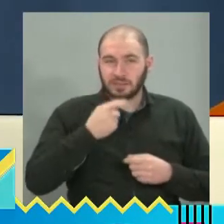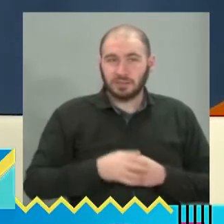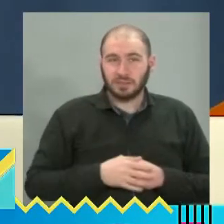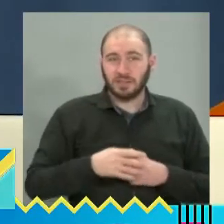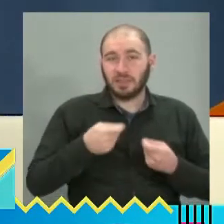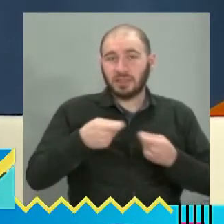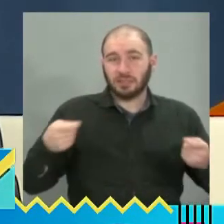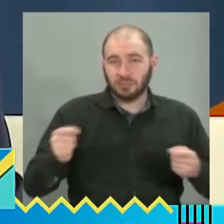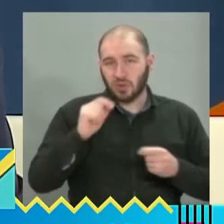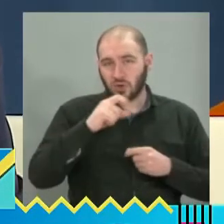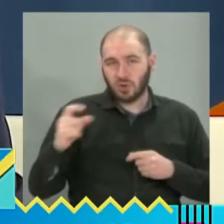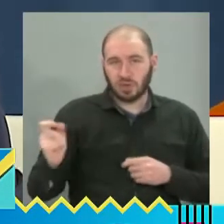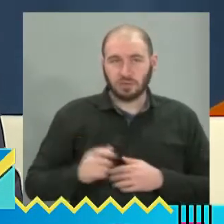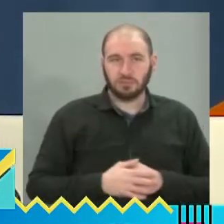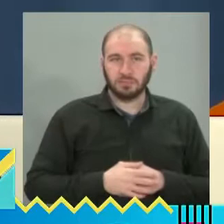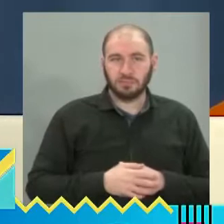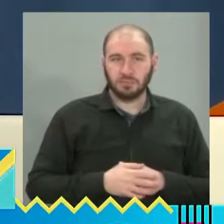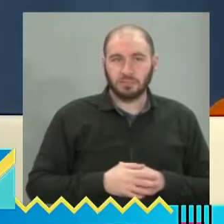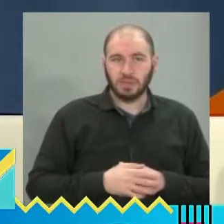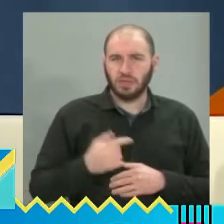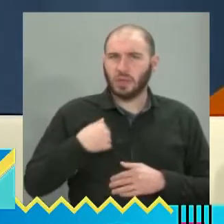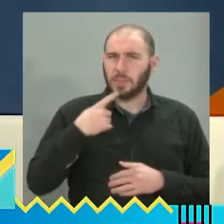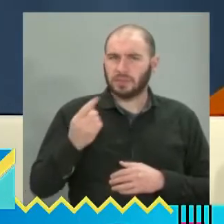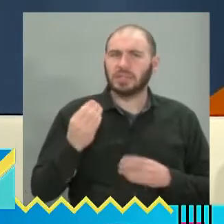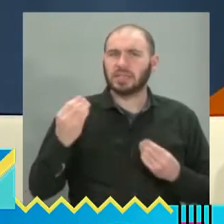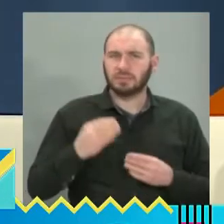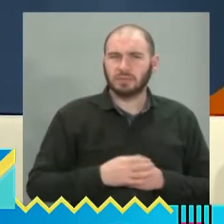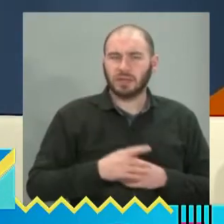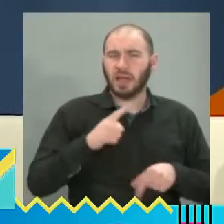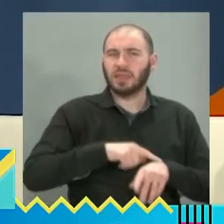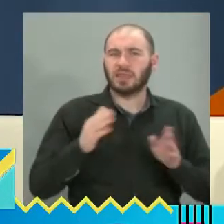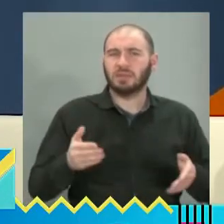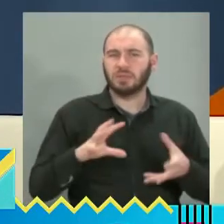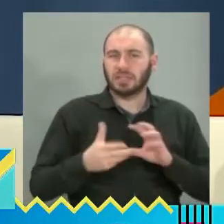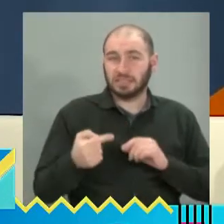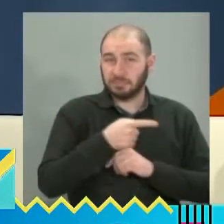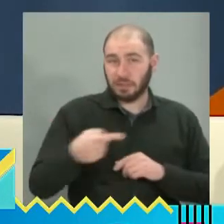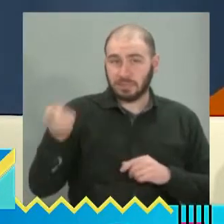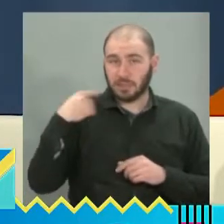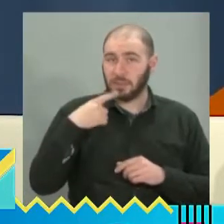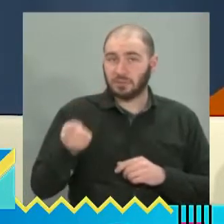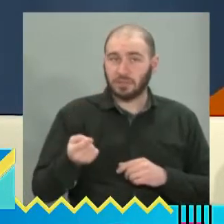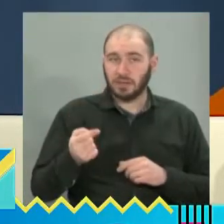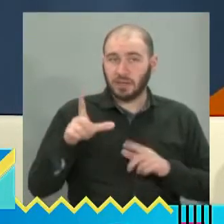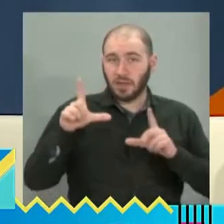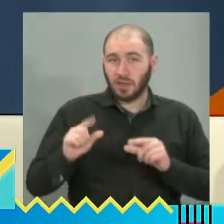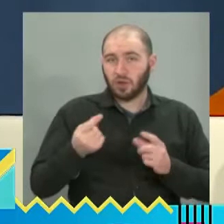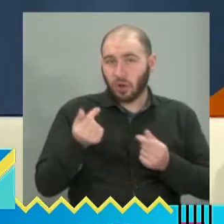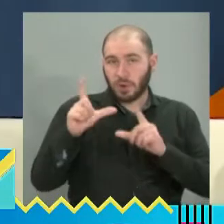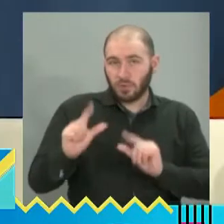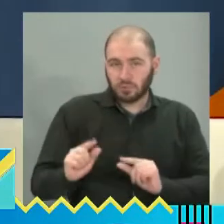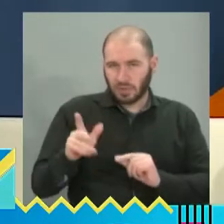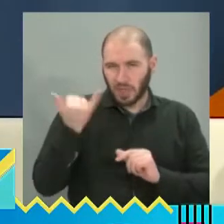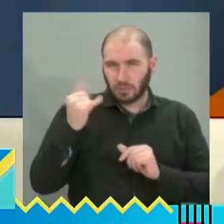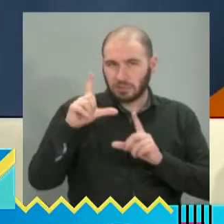la distribución de Coca-Cola. Yo le pregunté, ¿y con esta época de crisis la semana pasada ha bajado el consumo? ¿Se